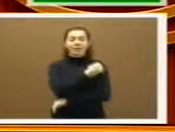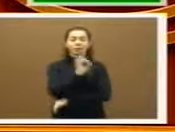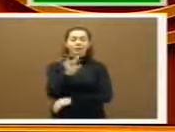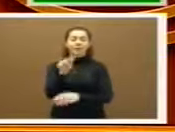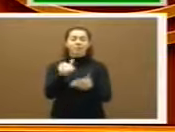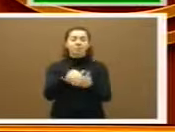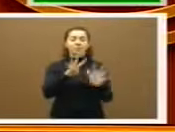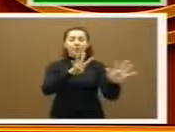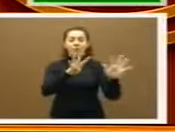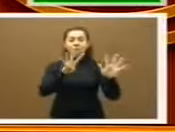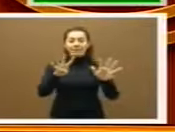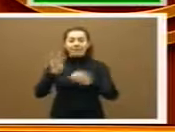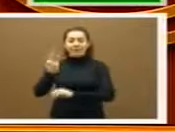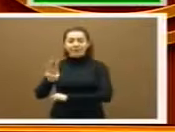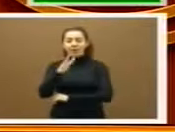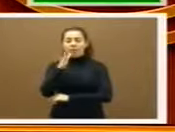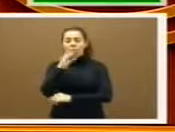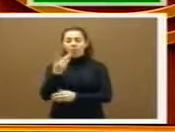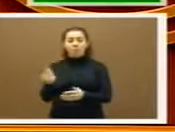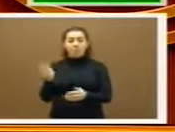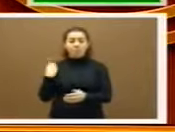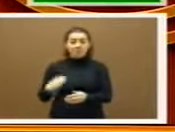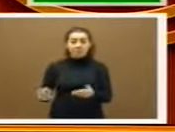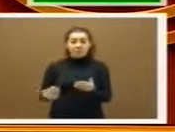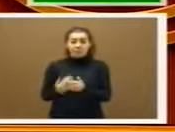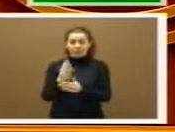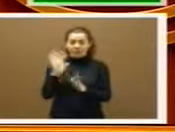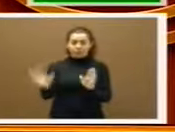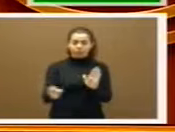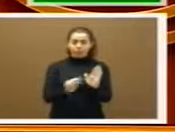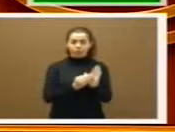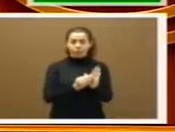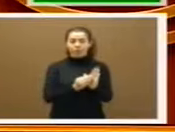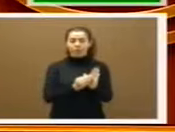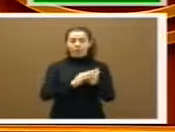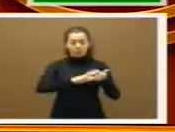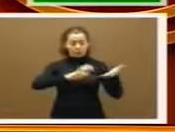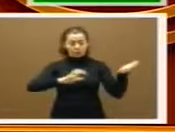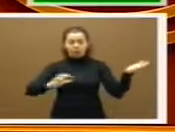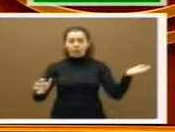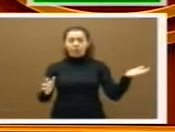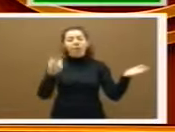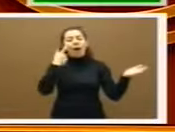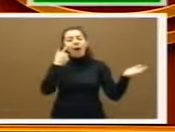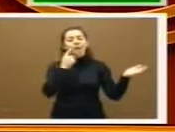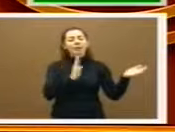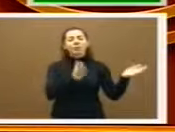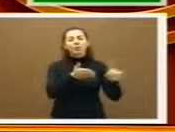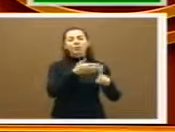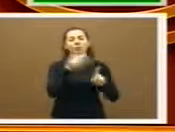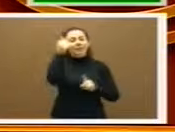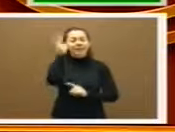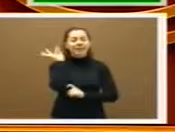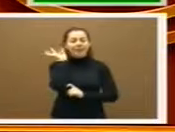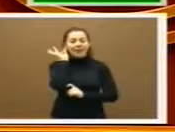.993, por haberse aportado en esa misma sesión por el Gobierno el informe de impacto de género solicitado, que se